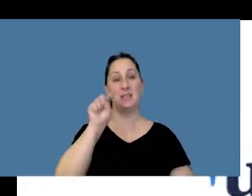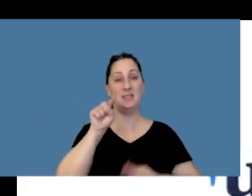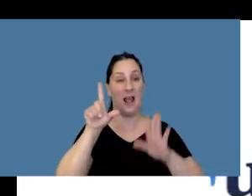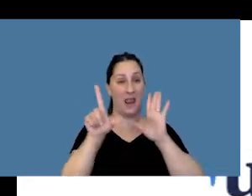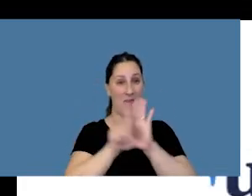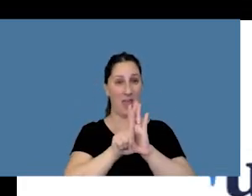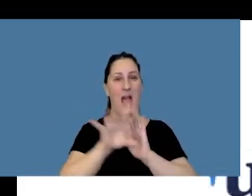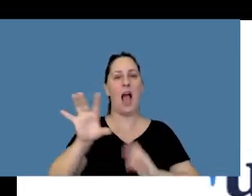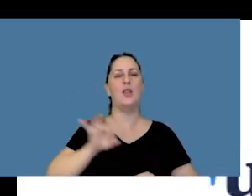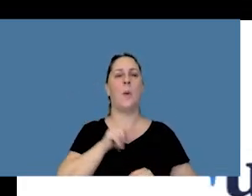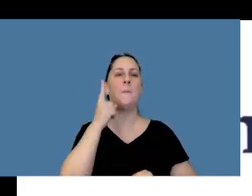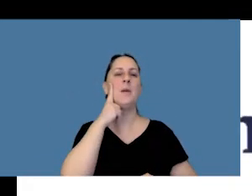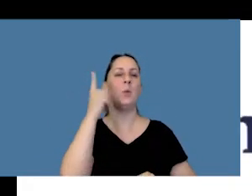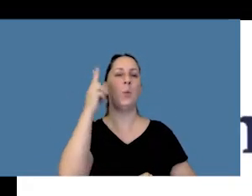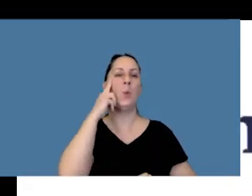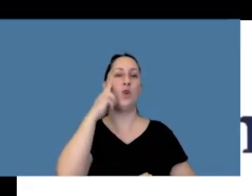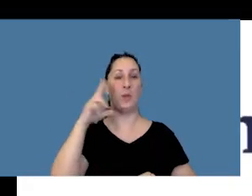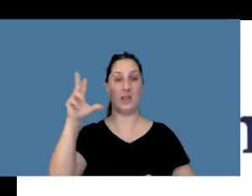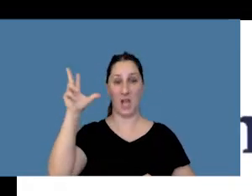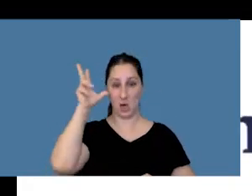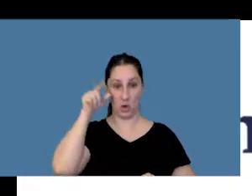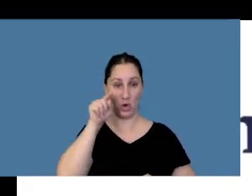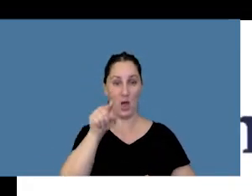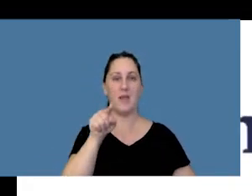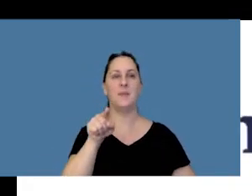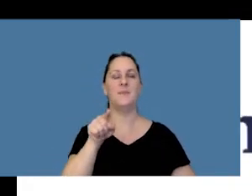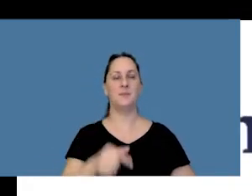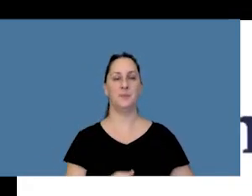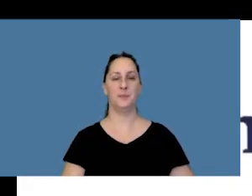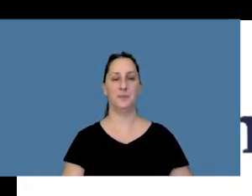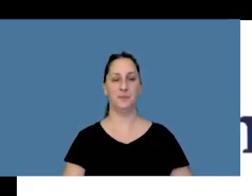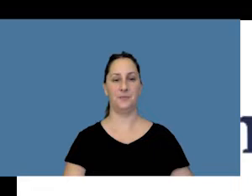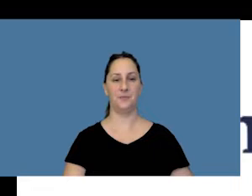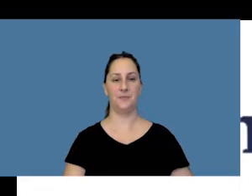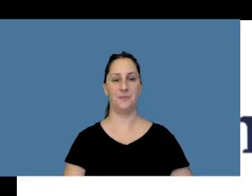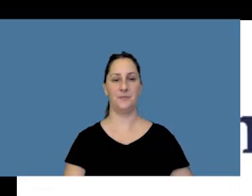entonces, del año 1998, nos hablaba de